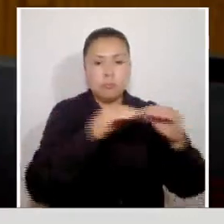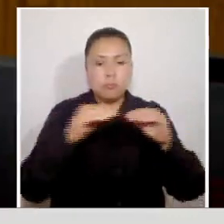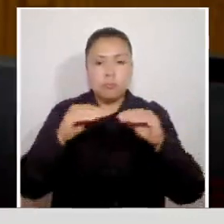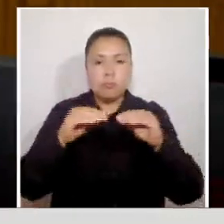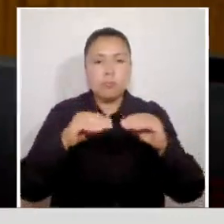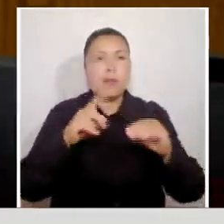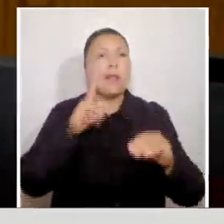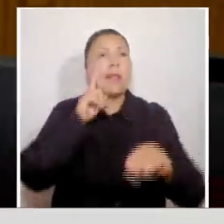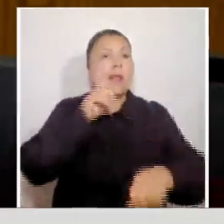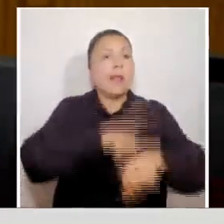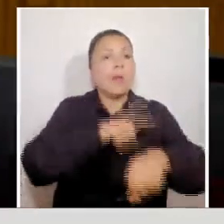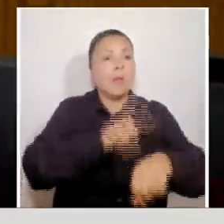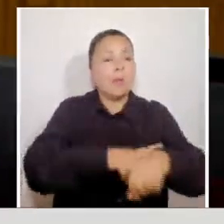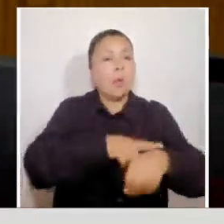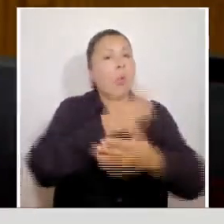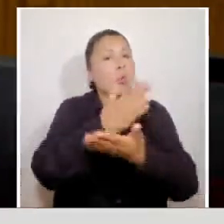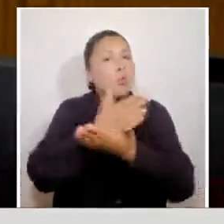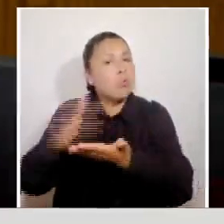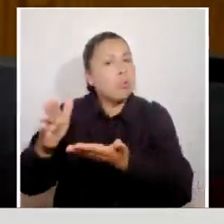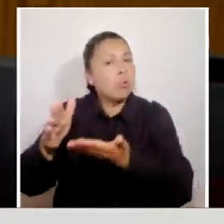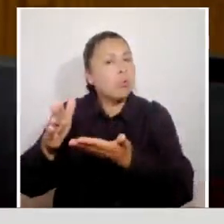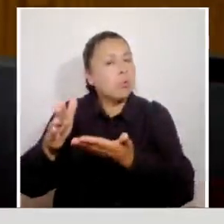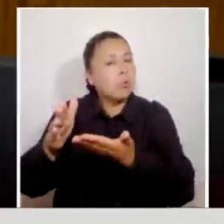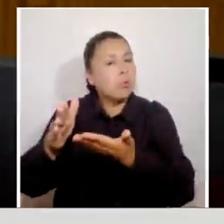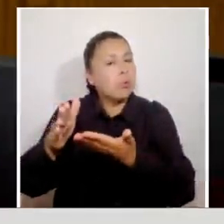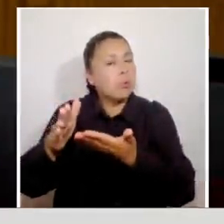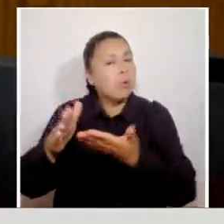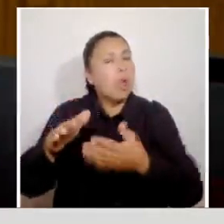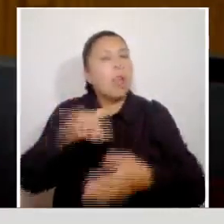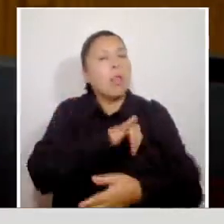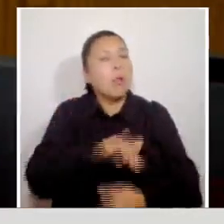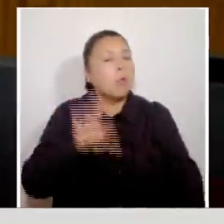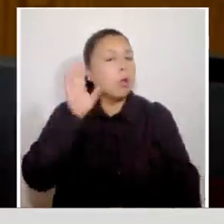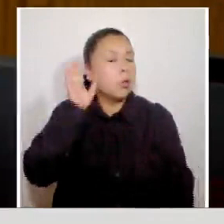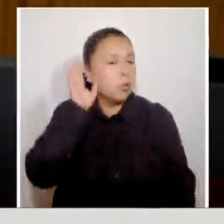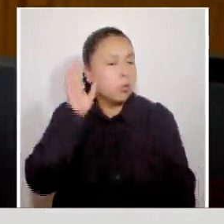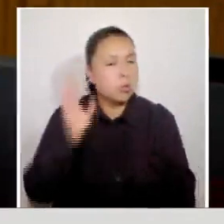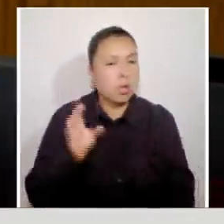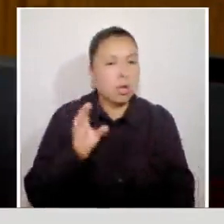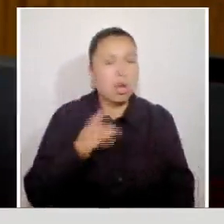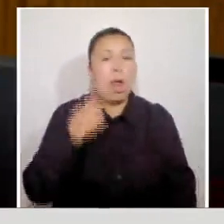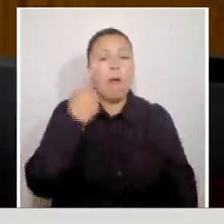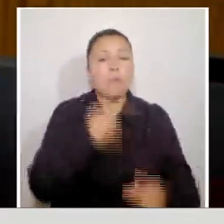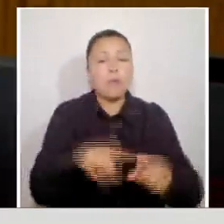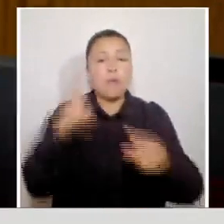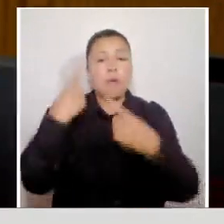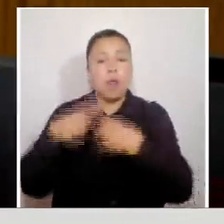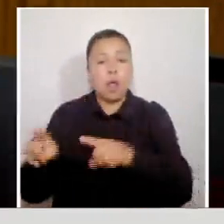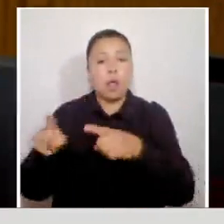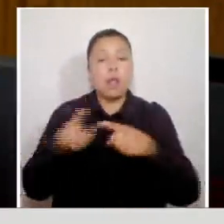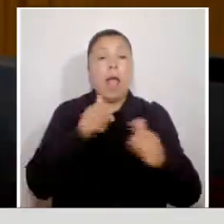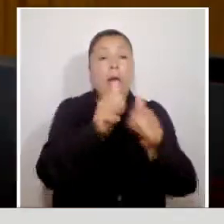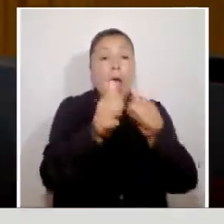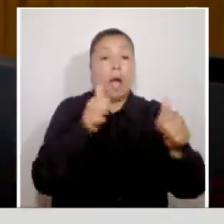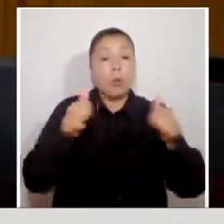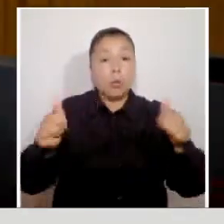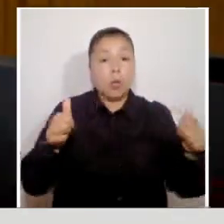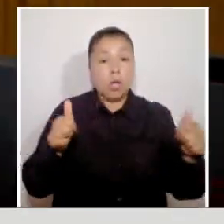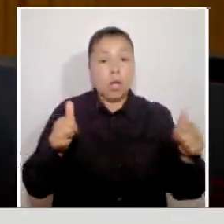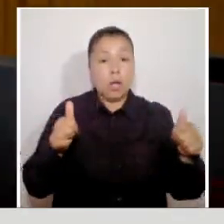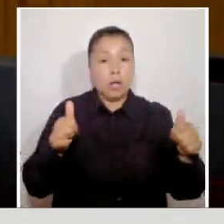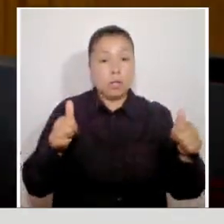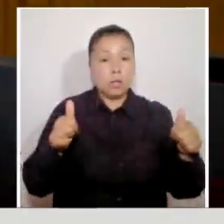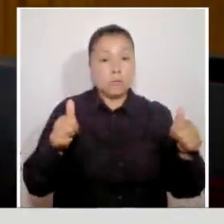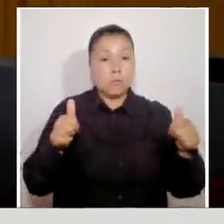momento lo rechazaron después de escuchar a distintas autoridades